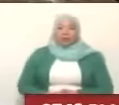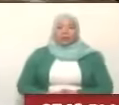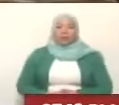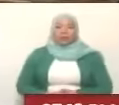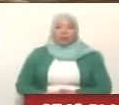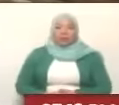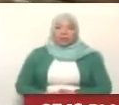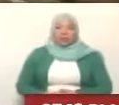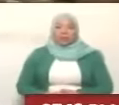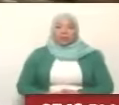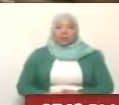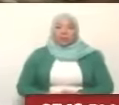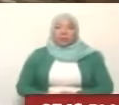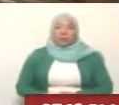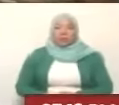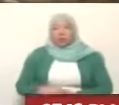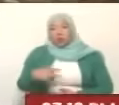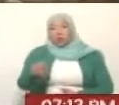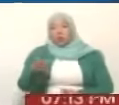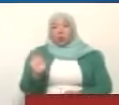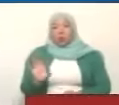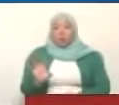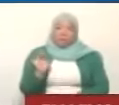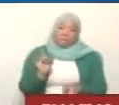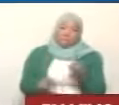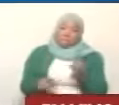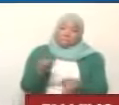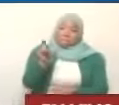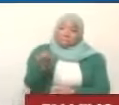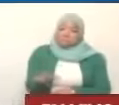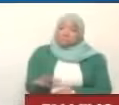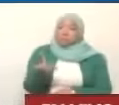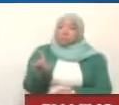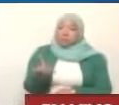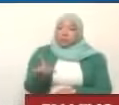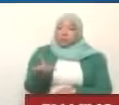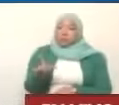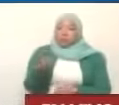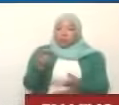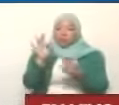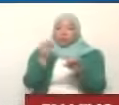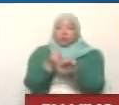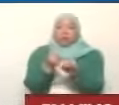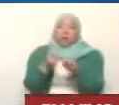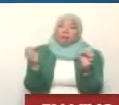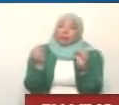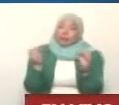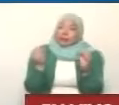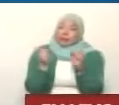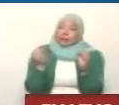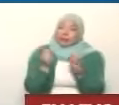frío Santo Domingo? ¿No? Está bien. Tiene un guarapito ahí por ahí para el frío.